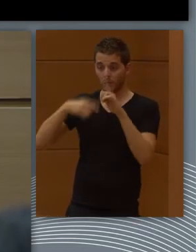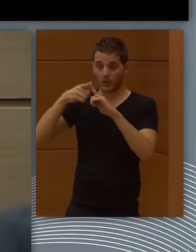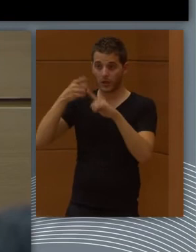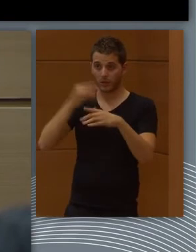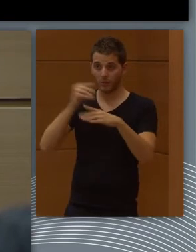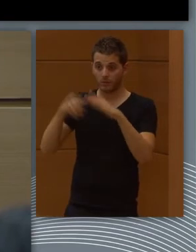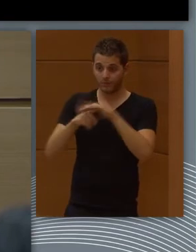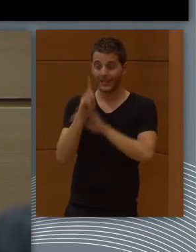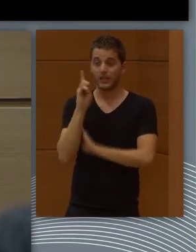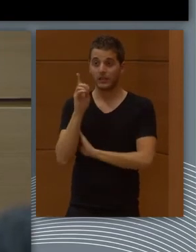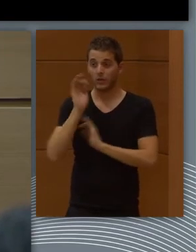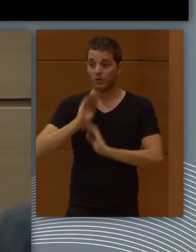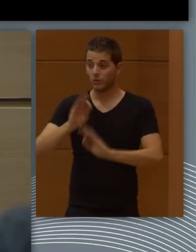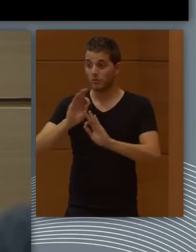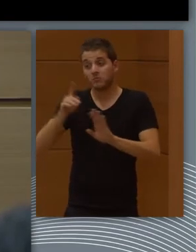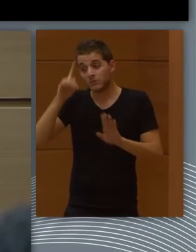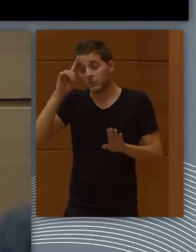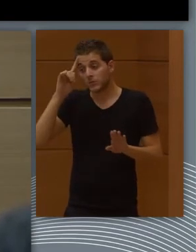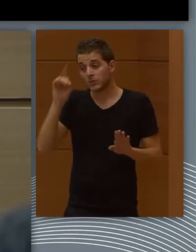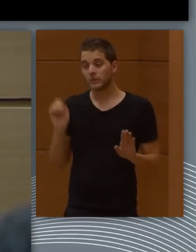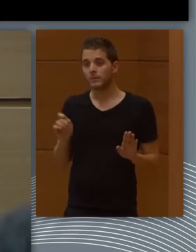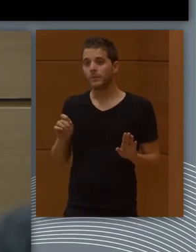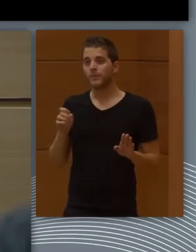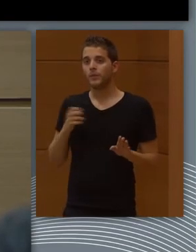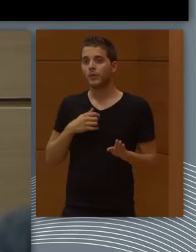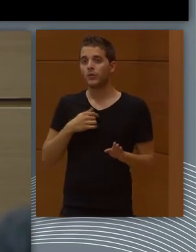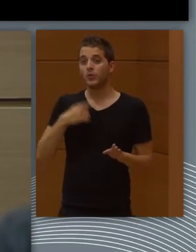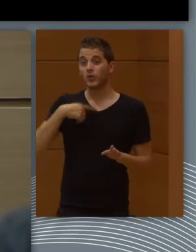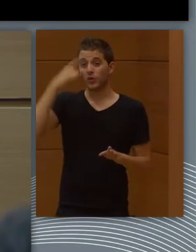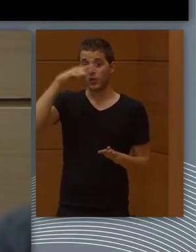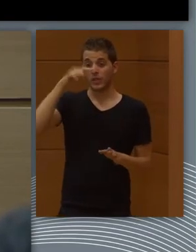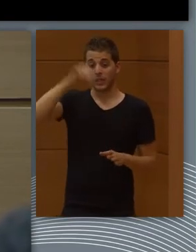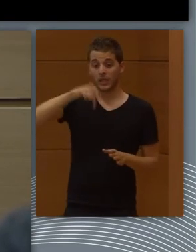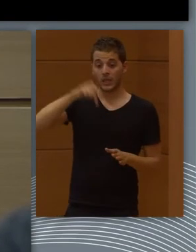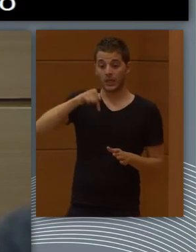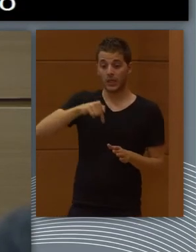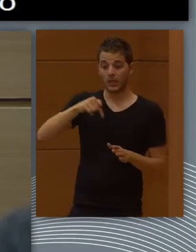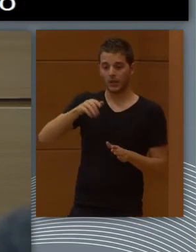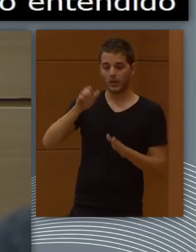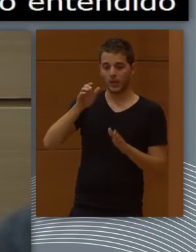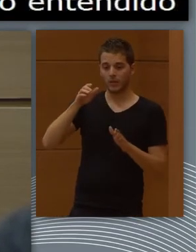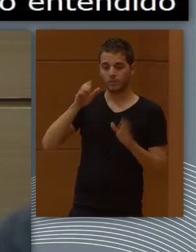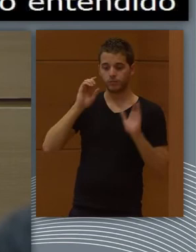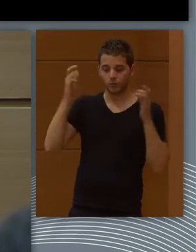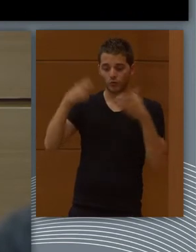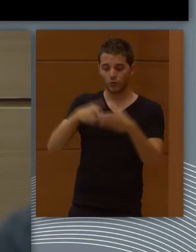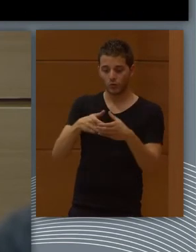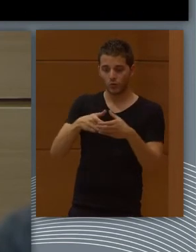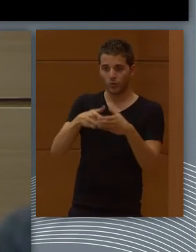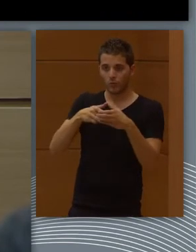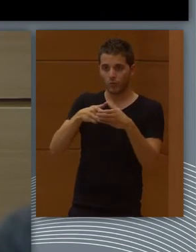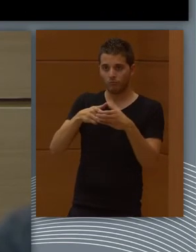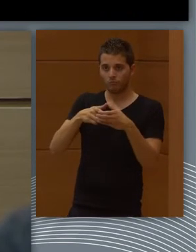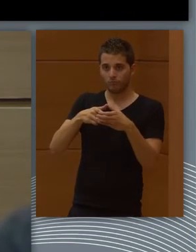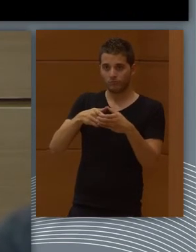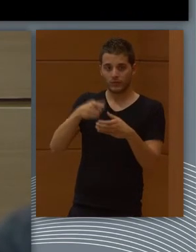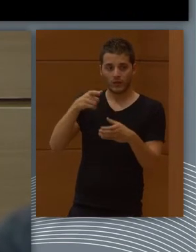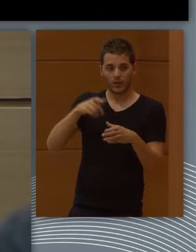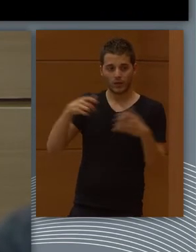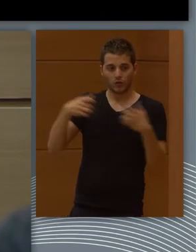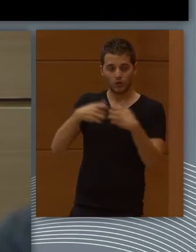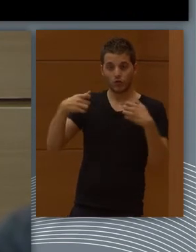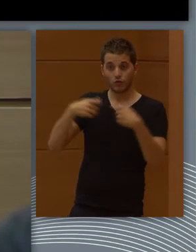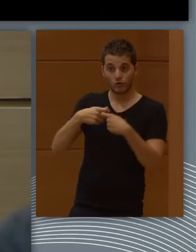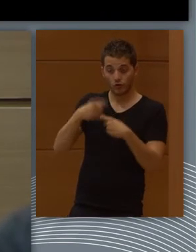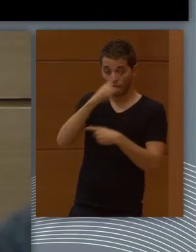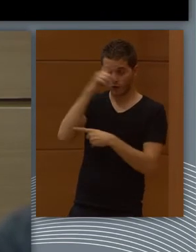desarrollos. Tengo entendido, por ejemplo, que aquí hay gente del Consorcio de Transportes de Madrid, sí ha desarrollado sus propios